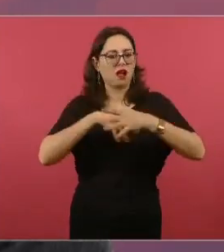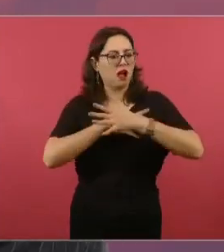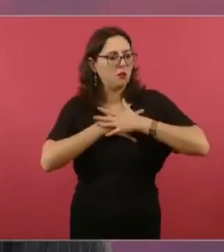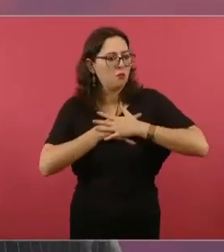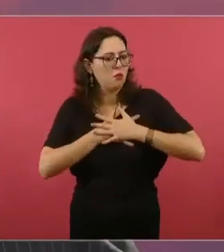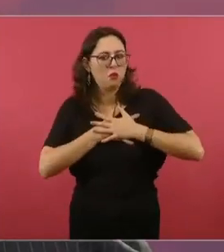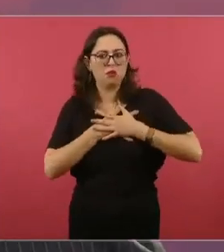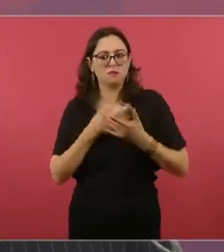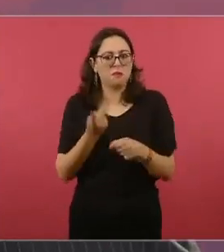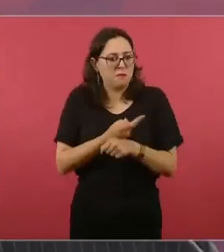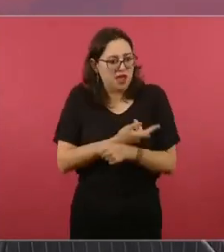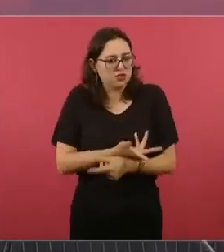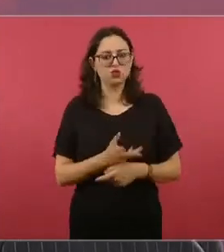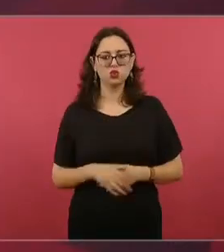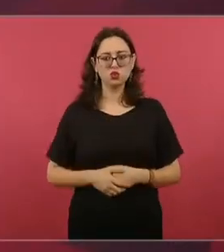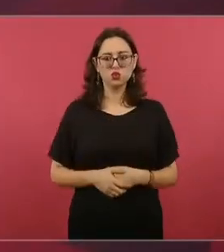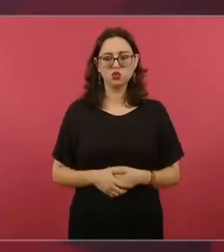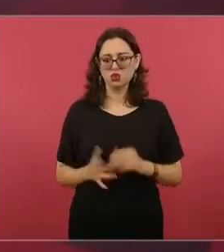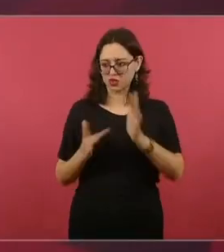¿Dónde queda?